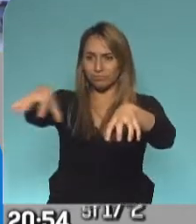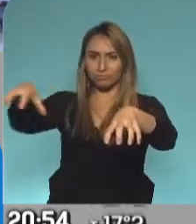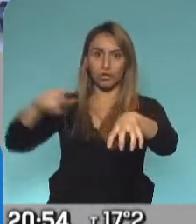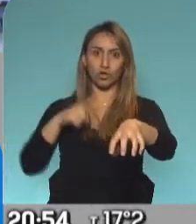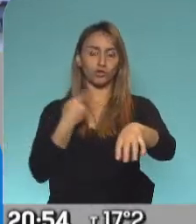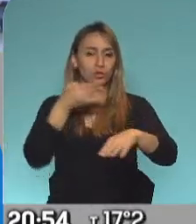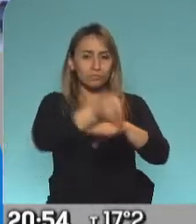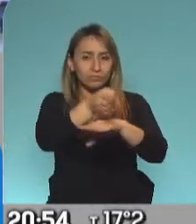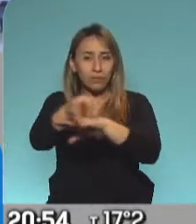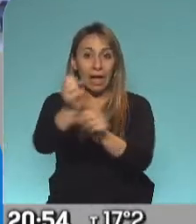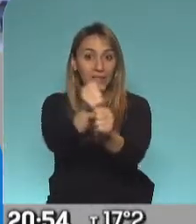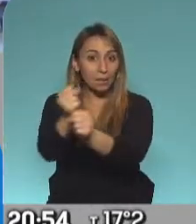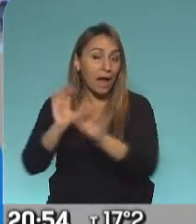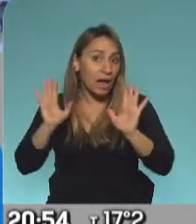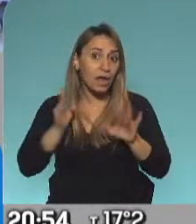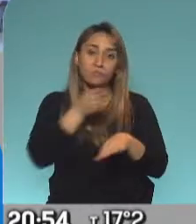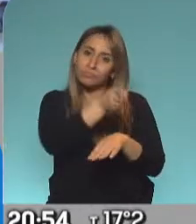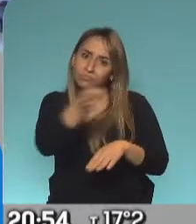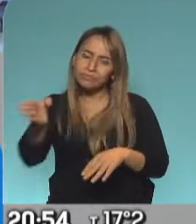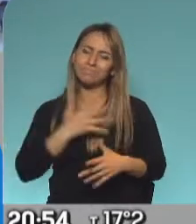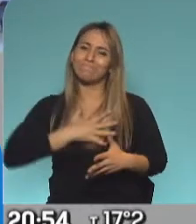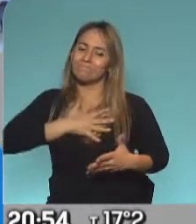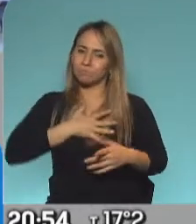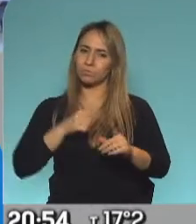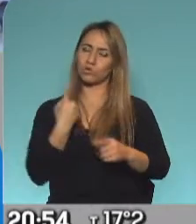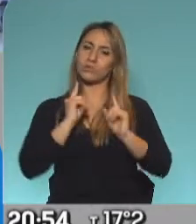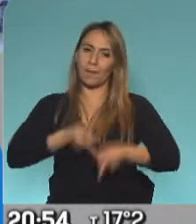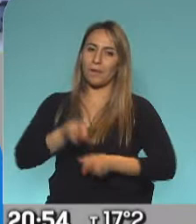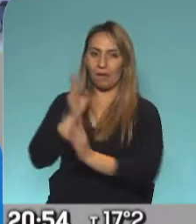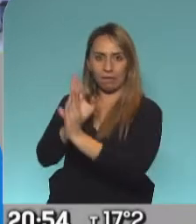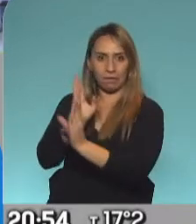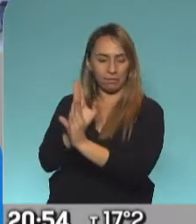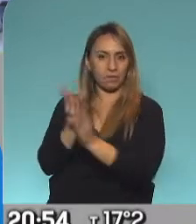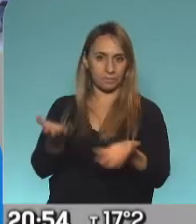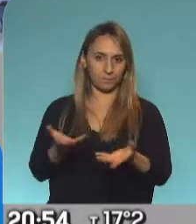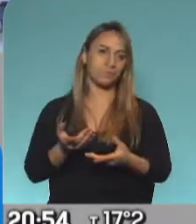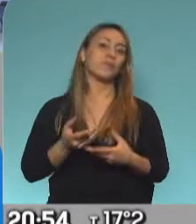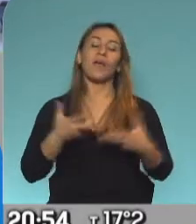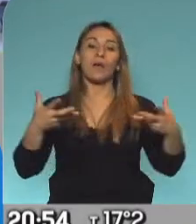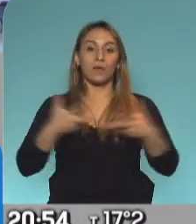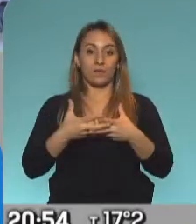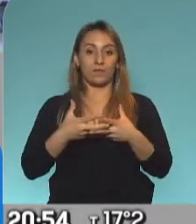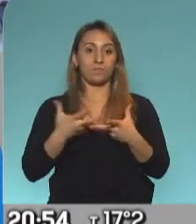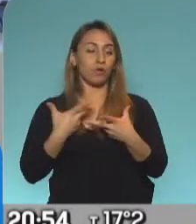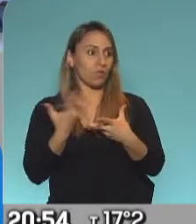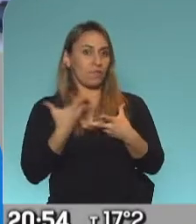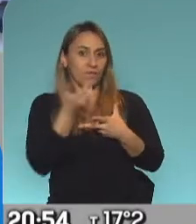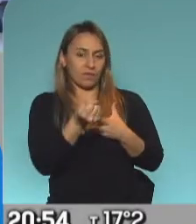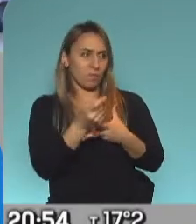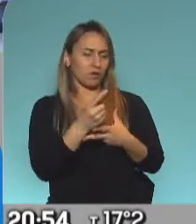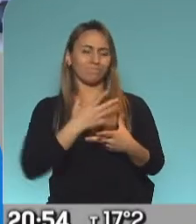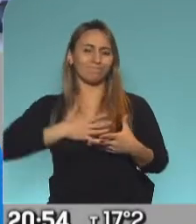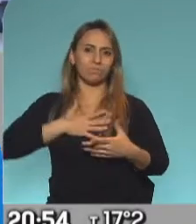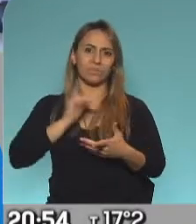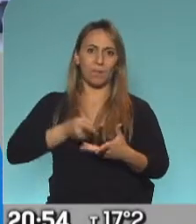fuimos víctimas también de espionaje los defensores oficiales también dicen que fueron espiados y pidieron ser